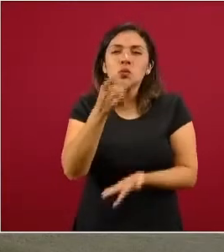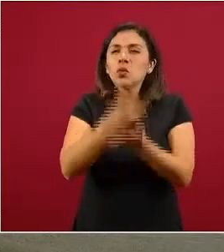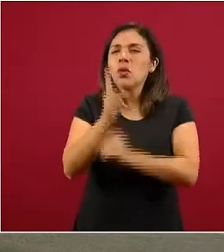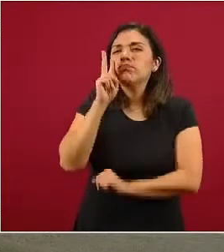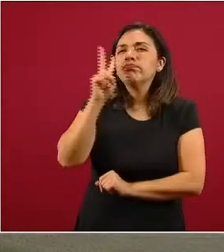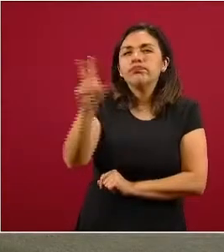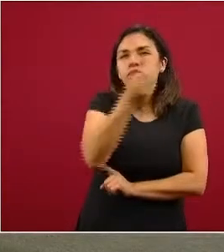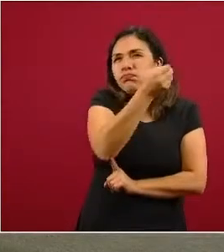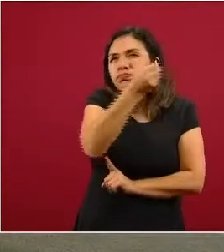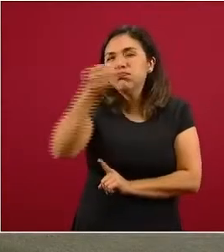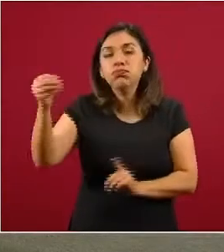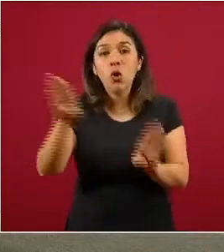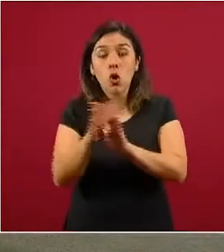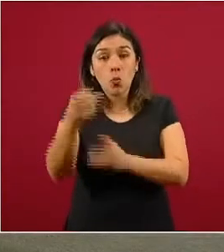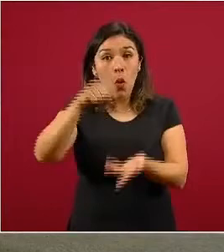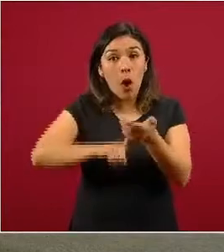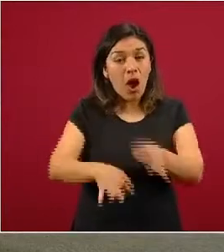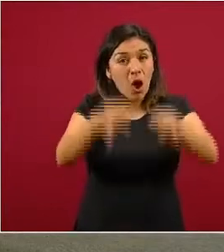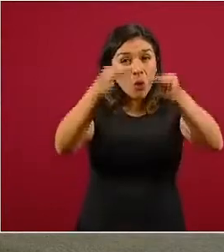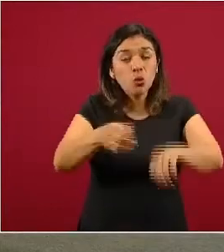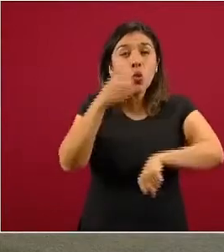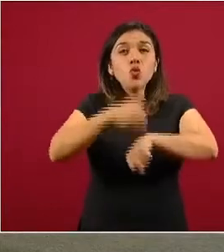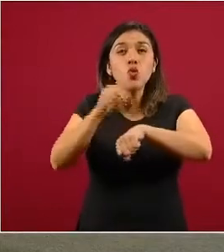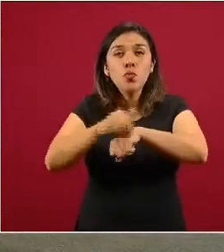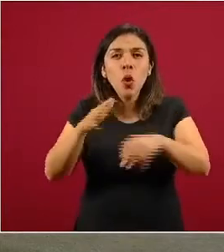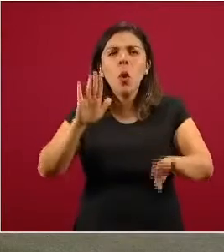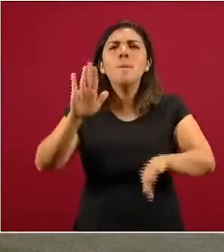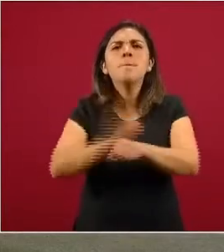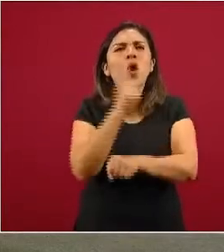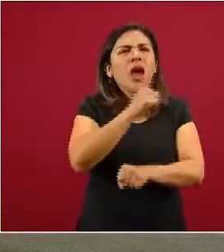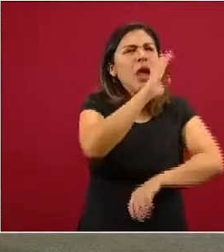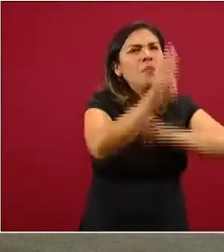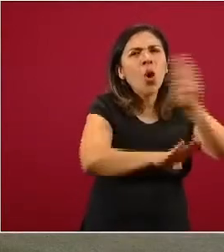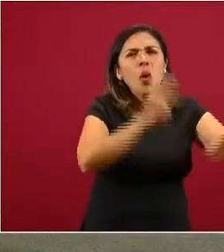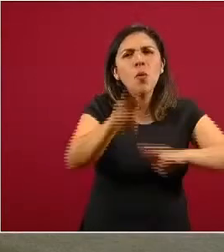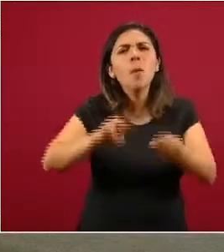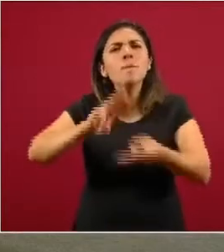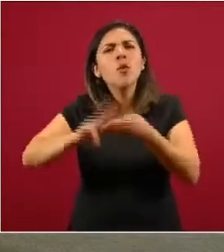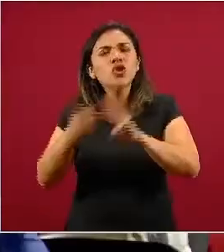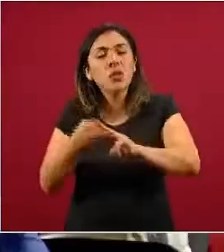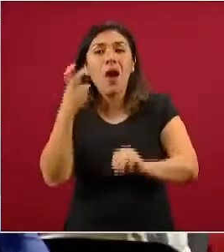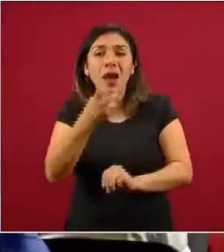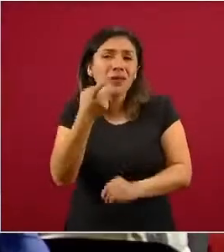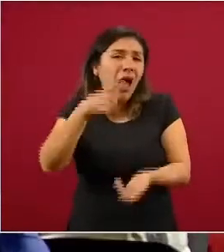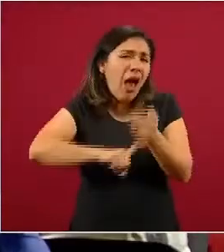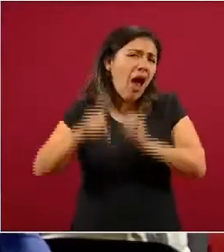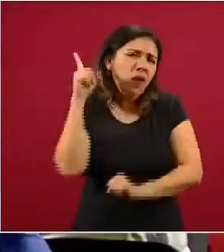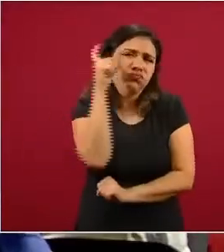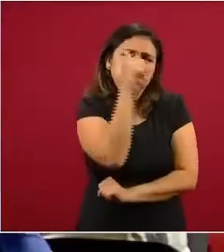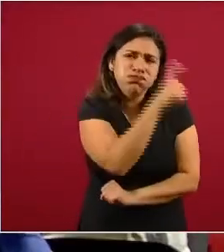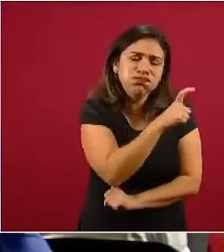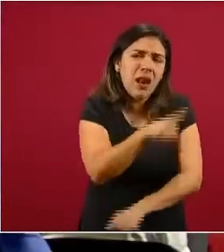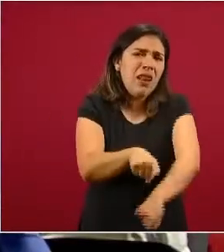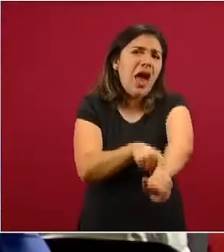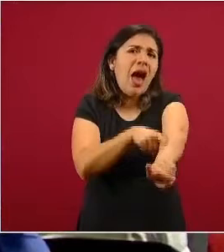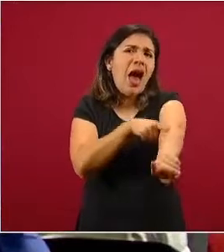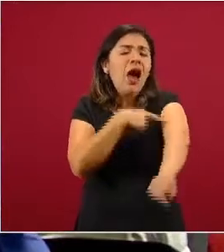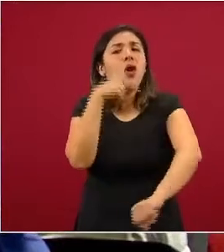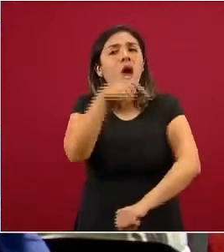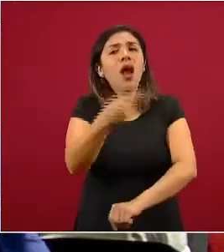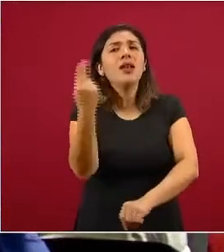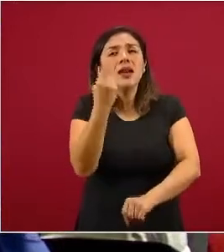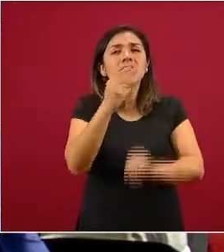a coordinaciones con cada una de las entidades federativas. Y hay otra de las rutas que es directamente hacia INEGI,